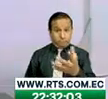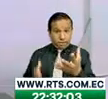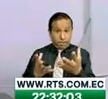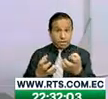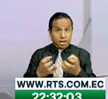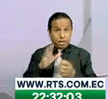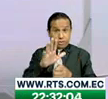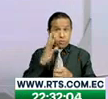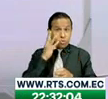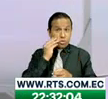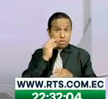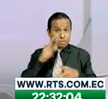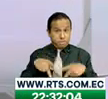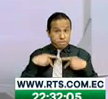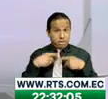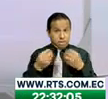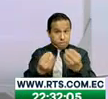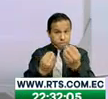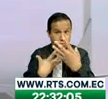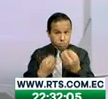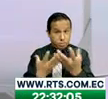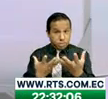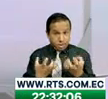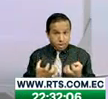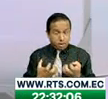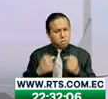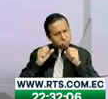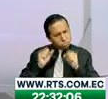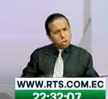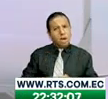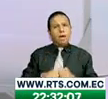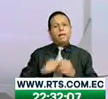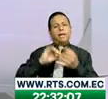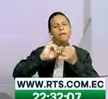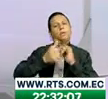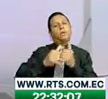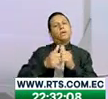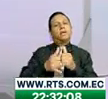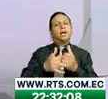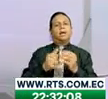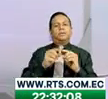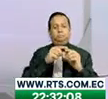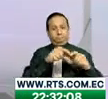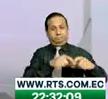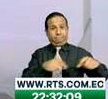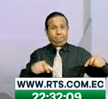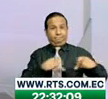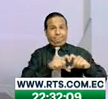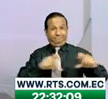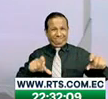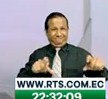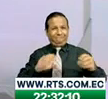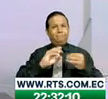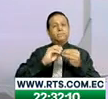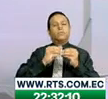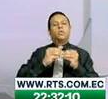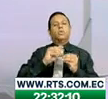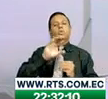historia de esperanza como la de Marta que quiera compartir, puede escribirnos al número de WhatsApp que aparece en su pantalla en este momento,